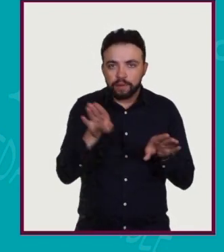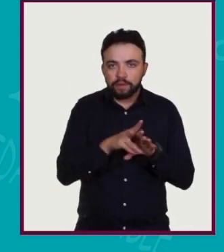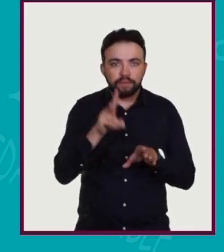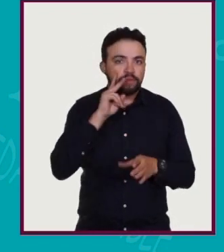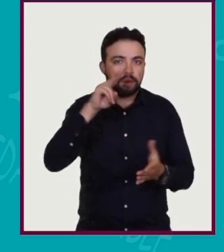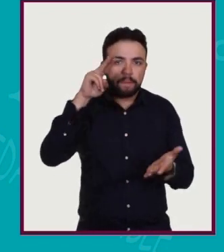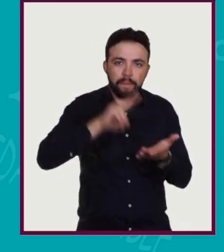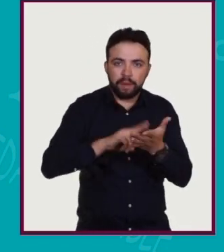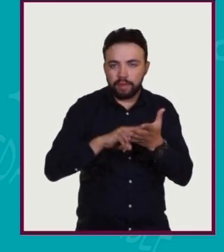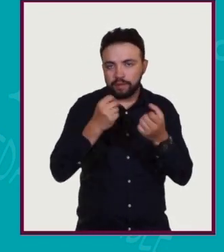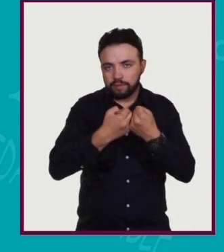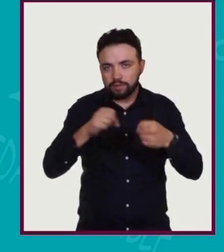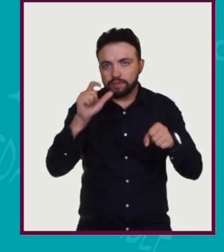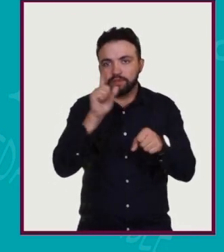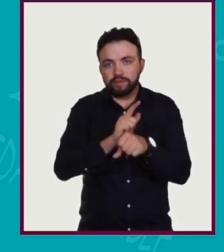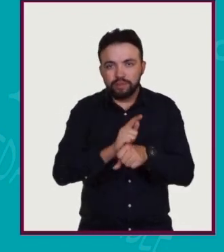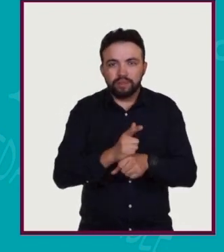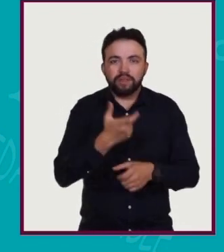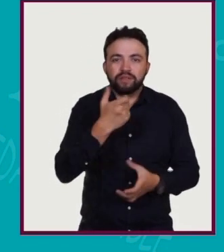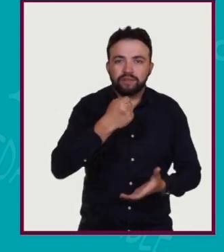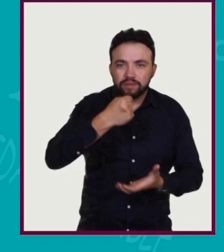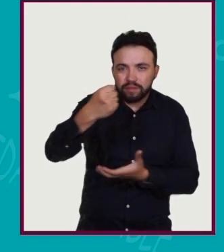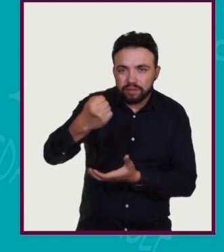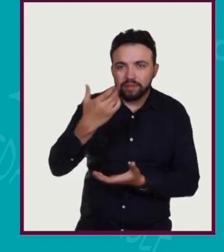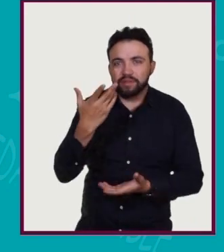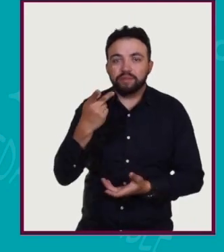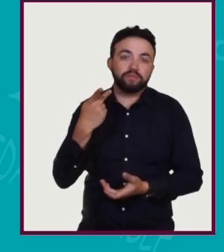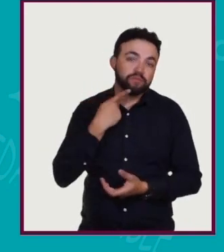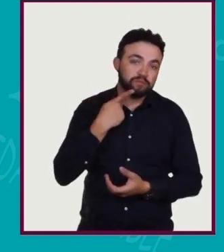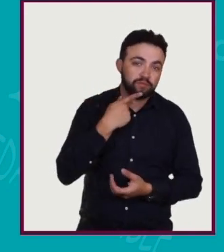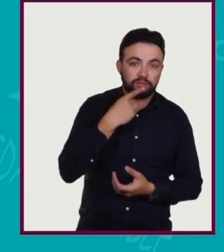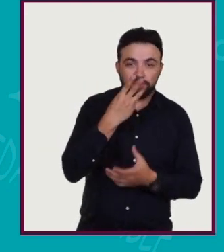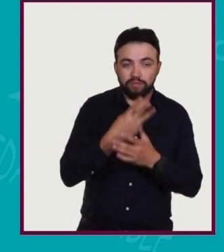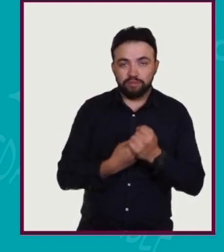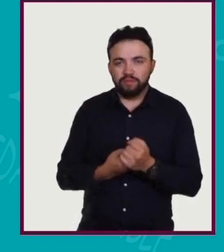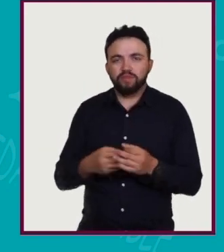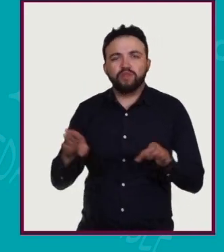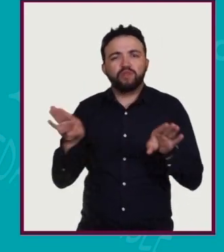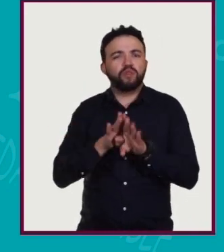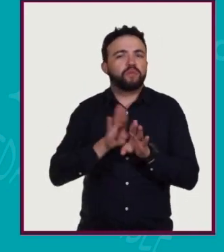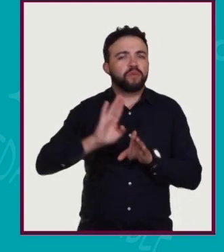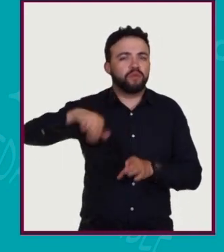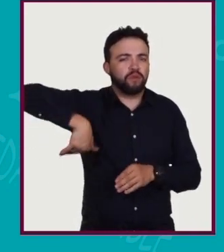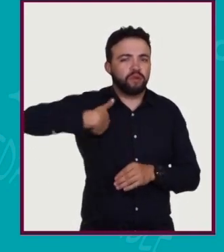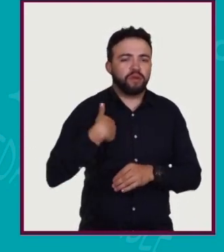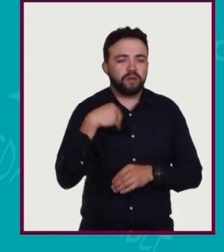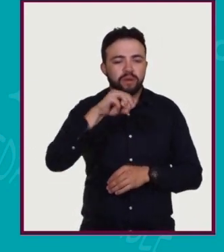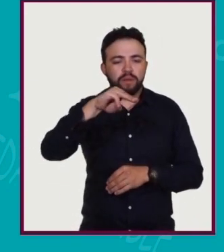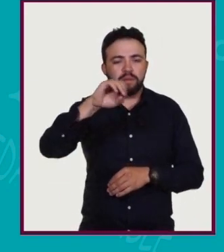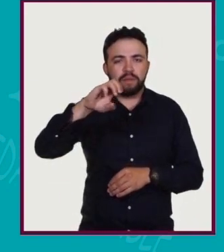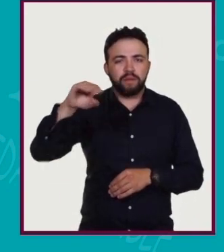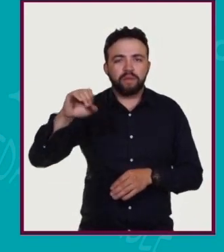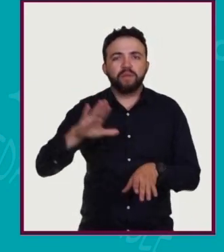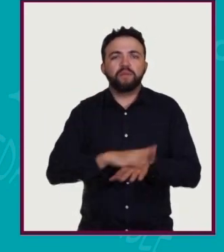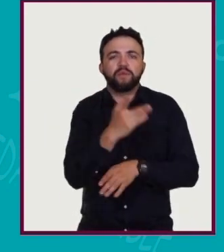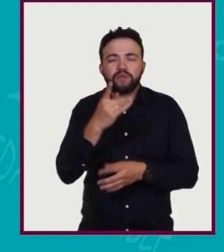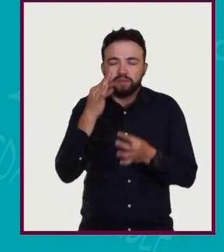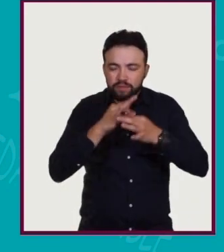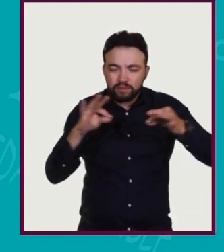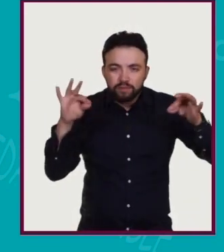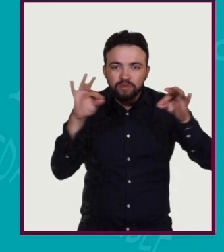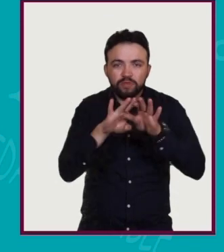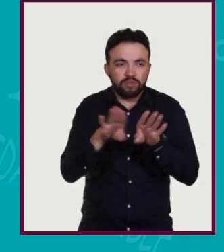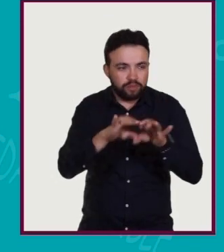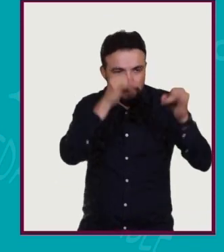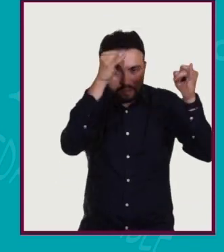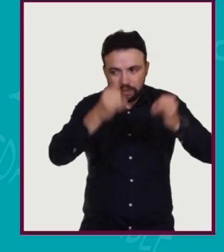valores sociales, económicos o políticos incluso. ¿Cómo se archiva un meme? ¿Y por qué es importante su catalogación en la